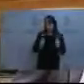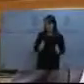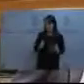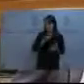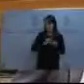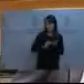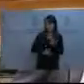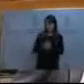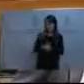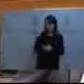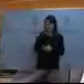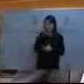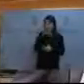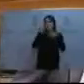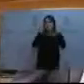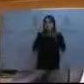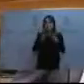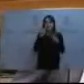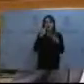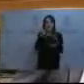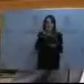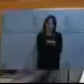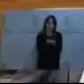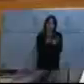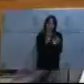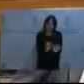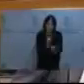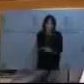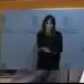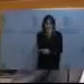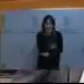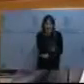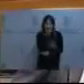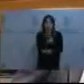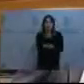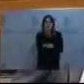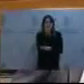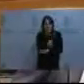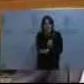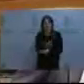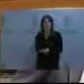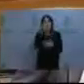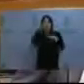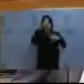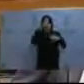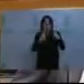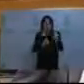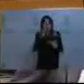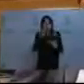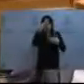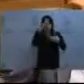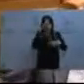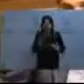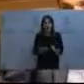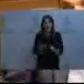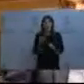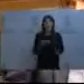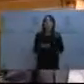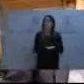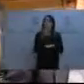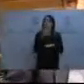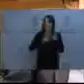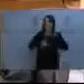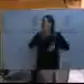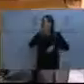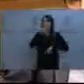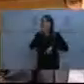claro, esas propuestas, respetables, lícitas, incluso con alguna lógica, alguna de ellas, habrá que evaluarlas según los resultados. Habrá